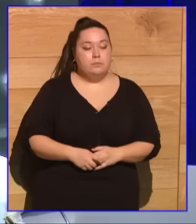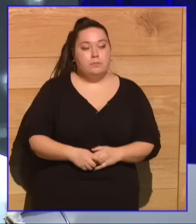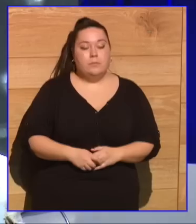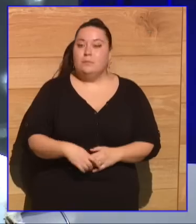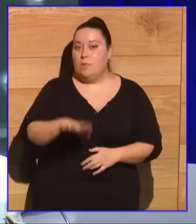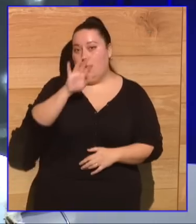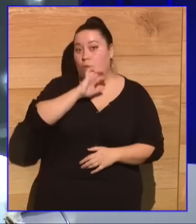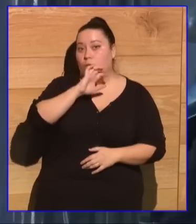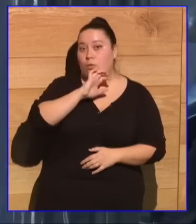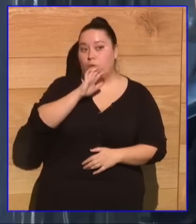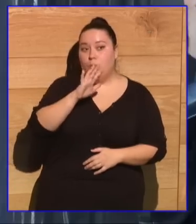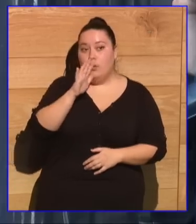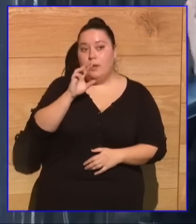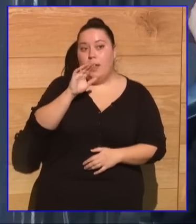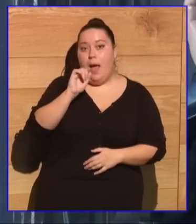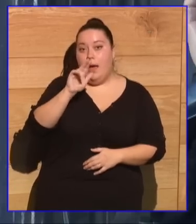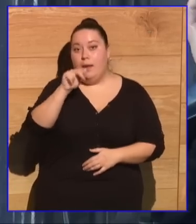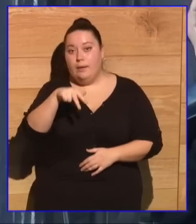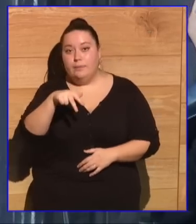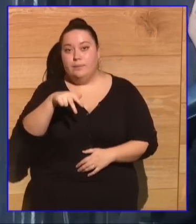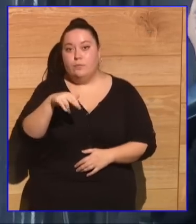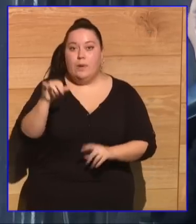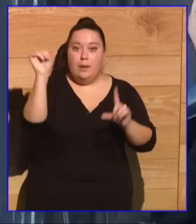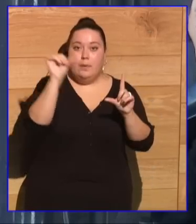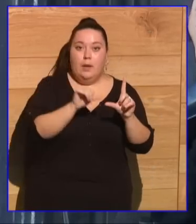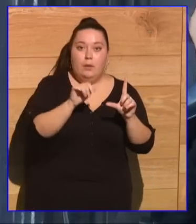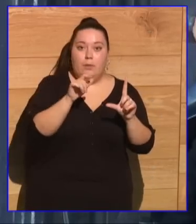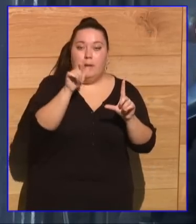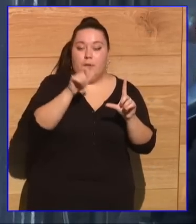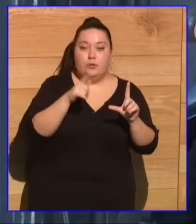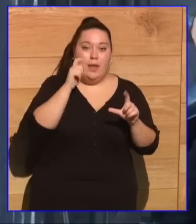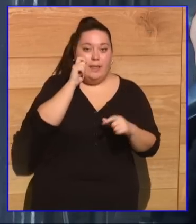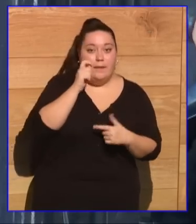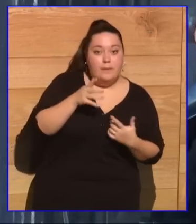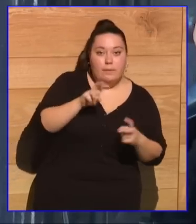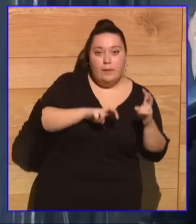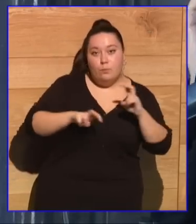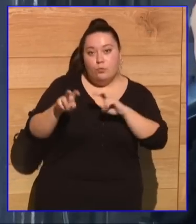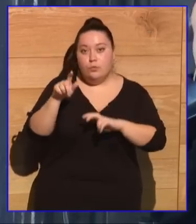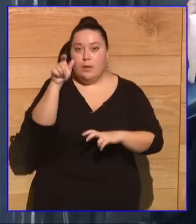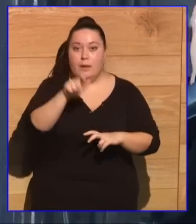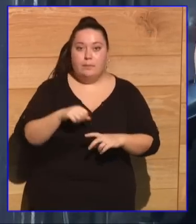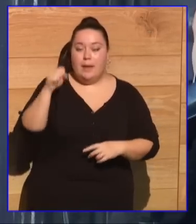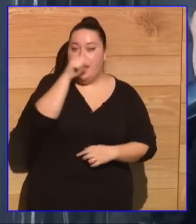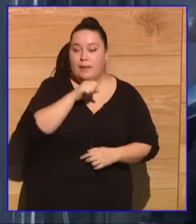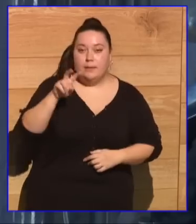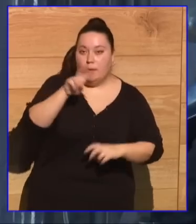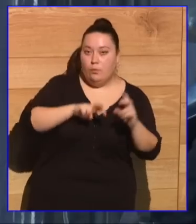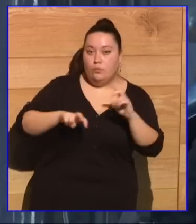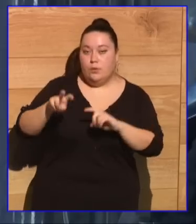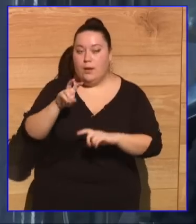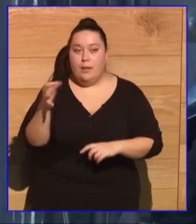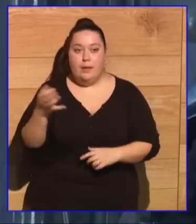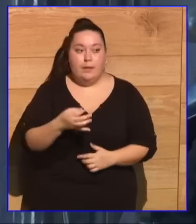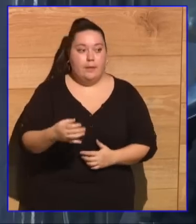es curioso, porque siendo Alan Parker, siendo una película en la que un detective tiene que buscar a un perdido cantante de... Claro. Era crooner,